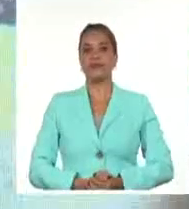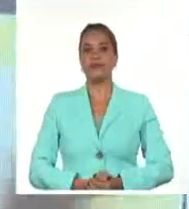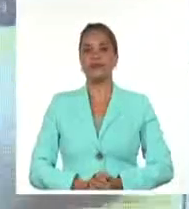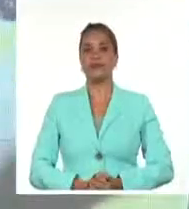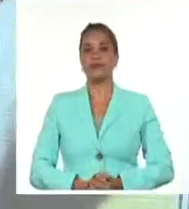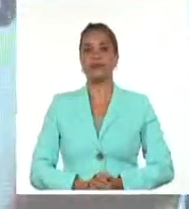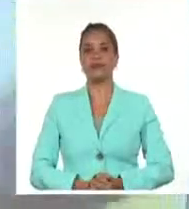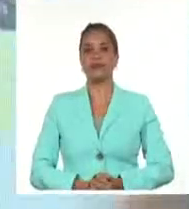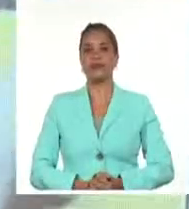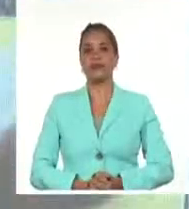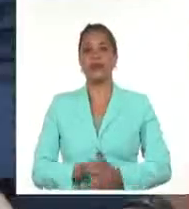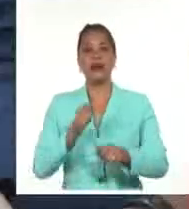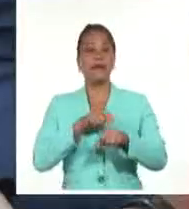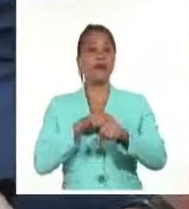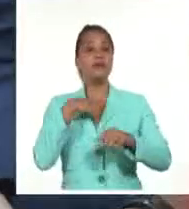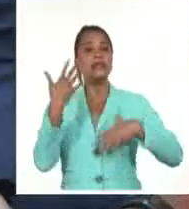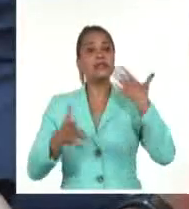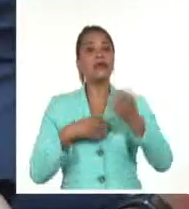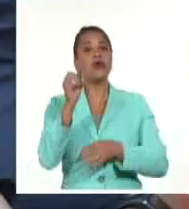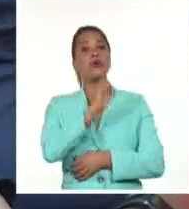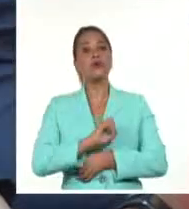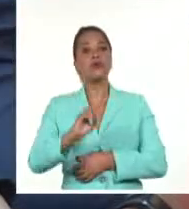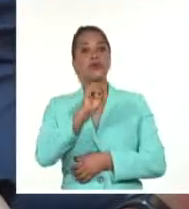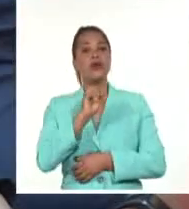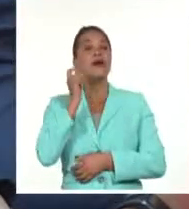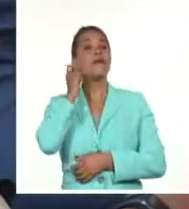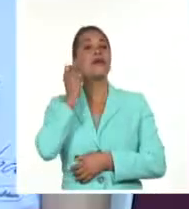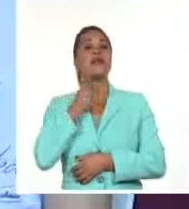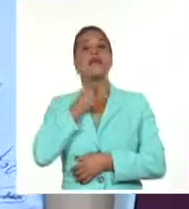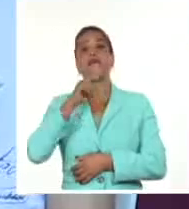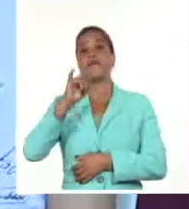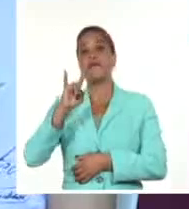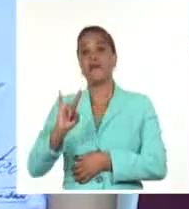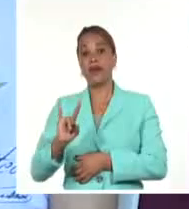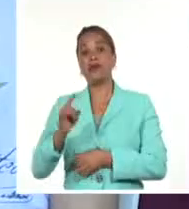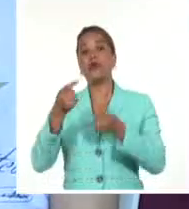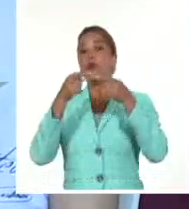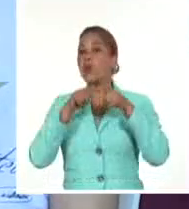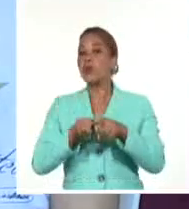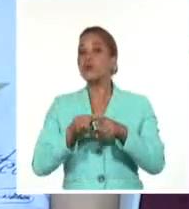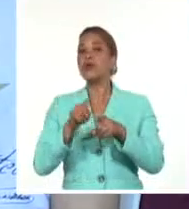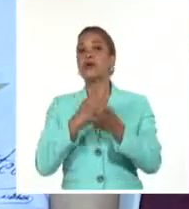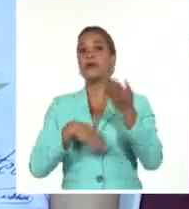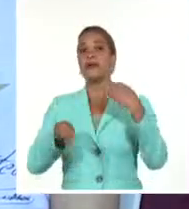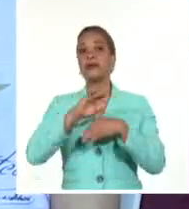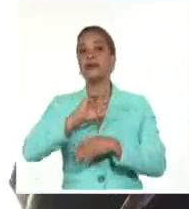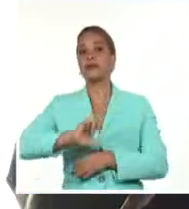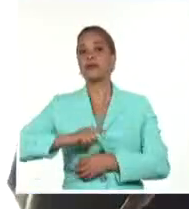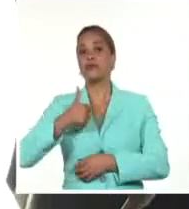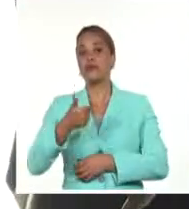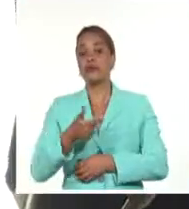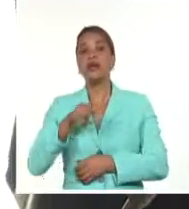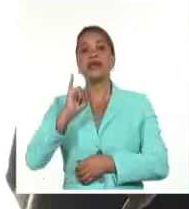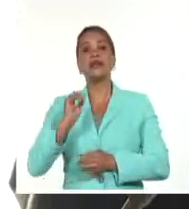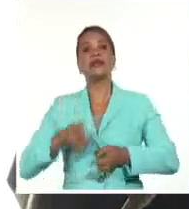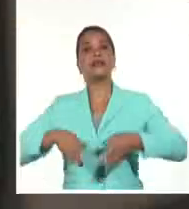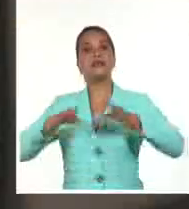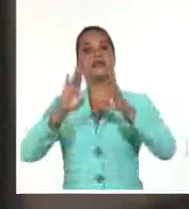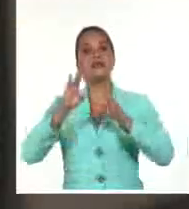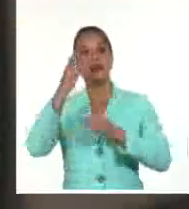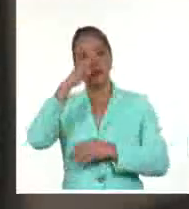durante la actividad organizada por la federación estudiantil universitaria en conjunto con el ministerio de cultura y el instituto cubano de la